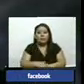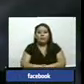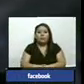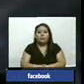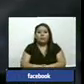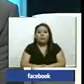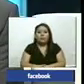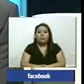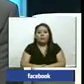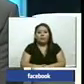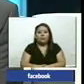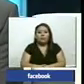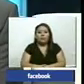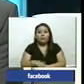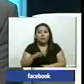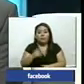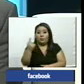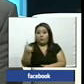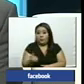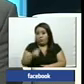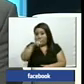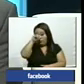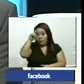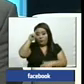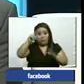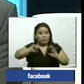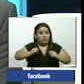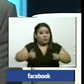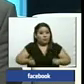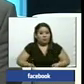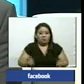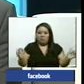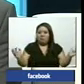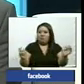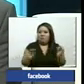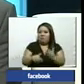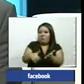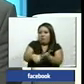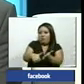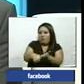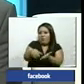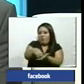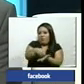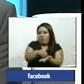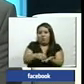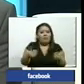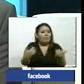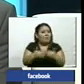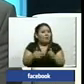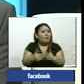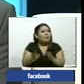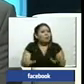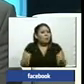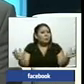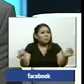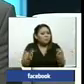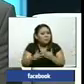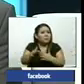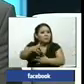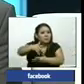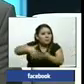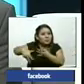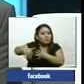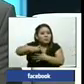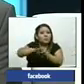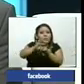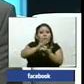Alfaro. Y funcionarios del gobierno se reunieron con alcaldes de diferentes municipalidades para socializar el proyecto de